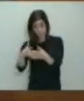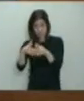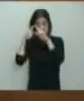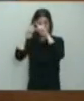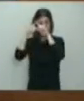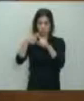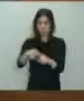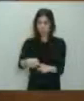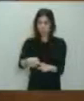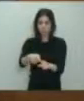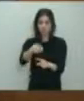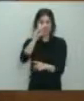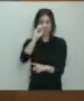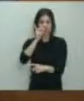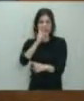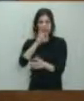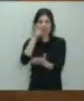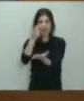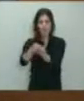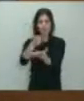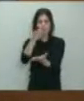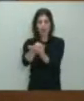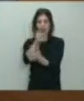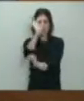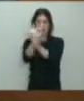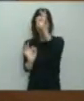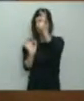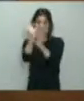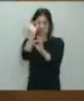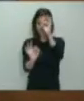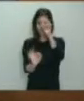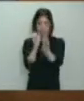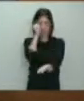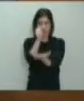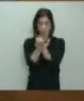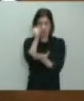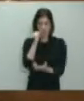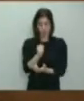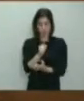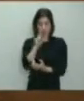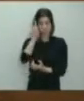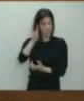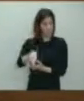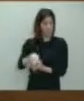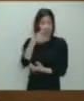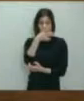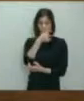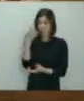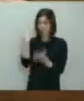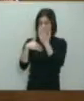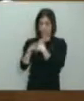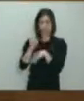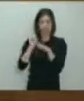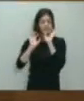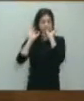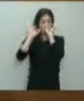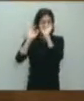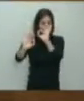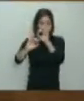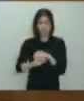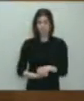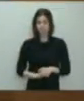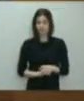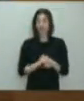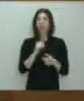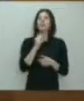a pagar intereses a los bancos y van a pagar deudas del pasado, exclusivamente. 233 millones